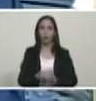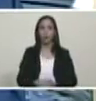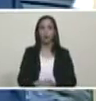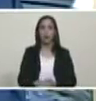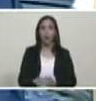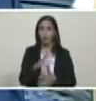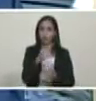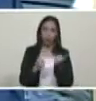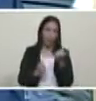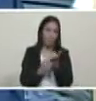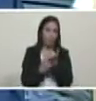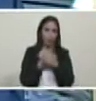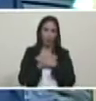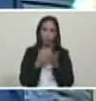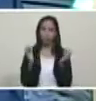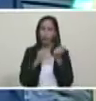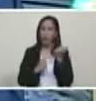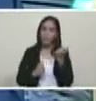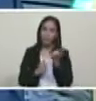apoyar,